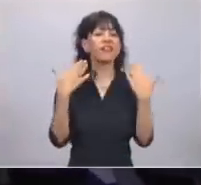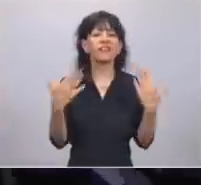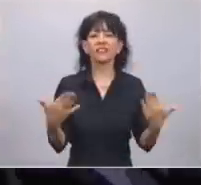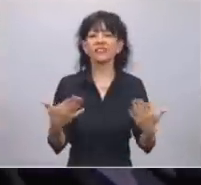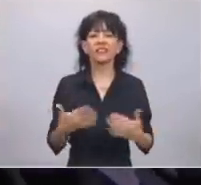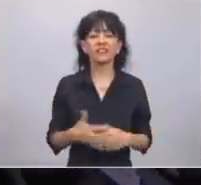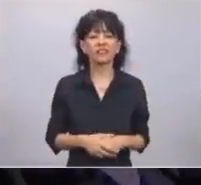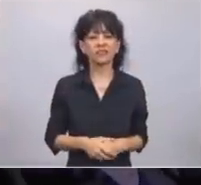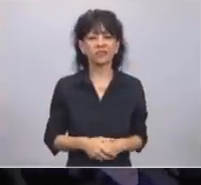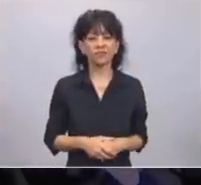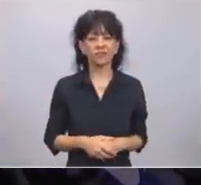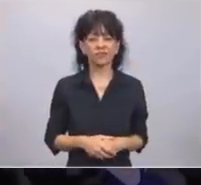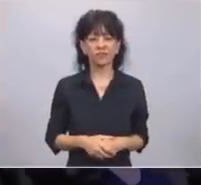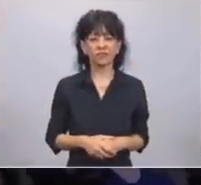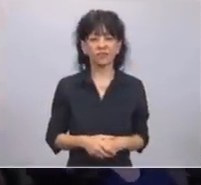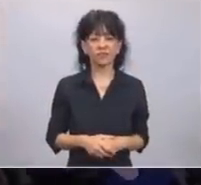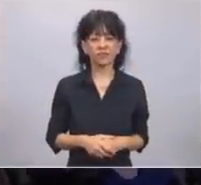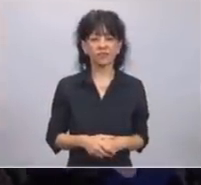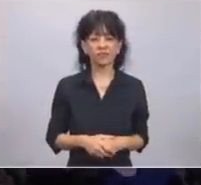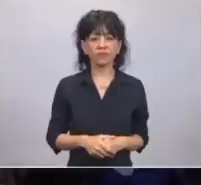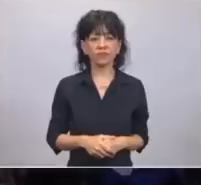Gracias.